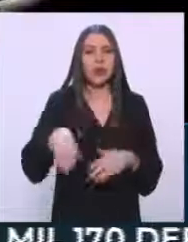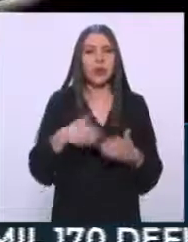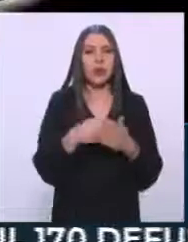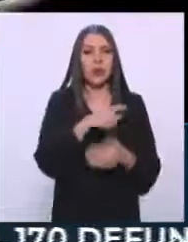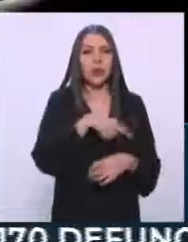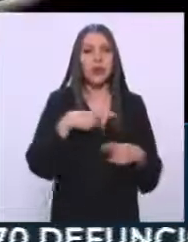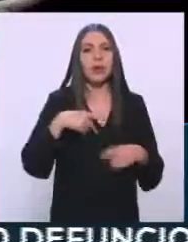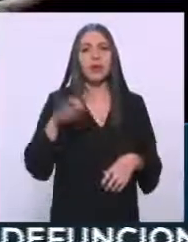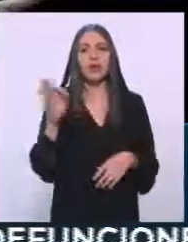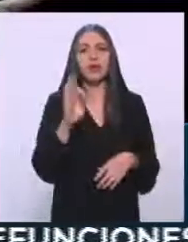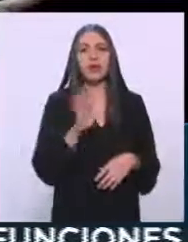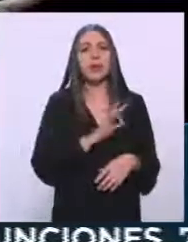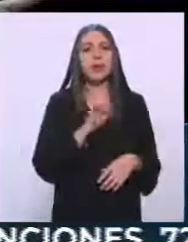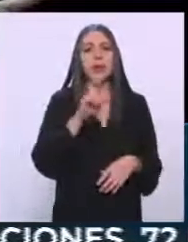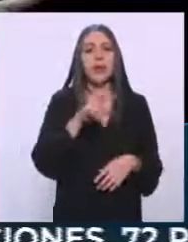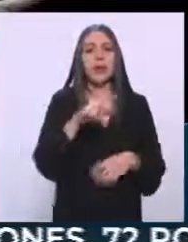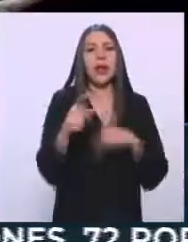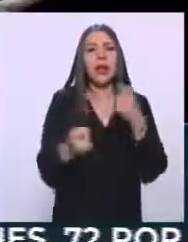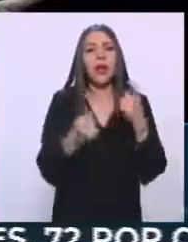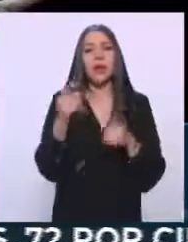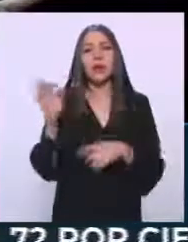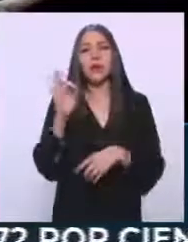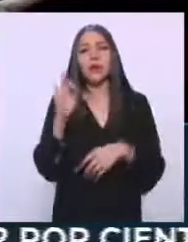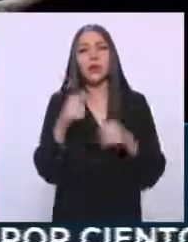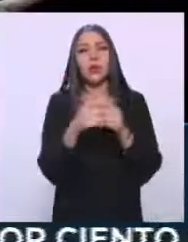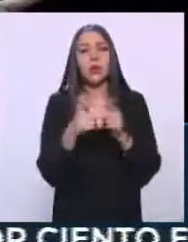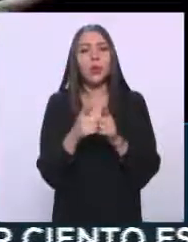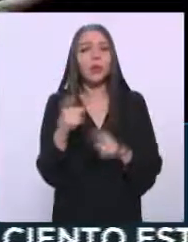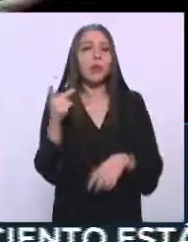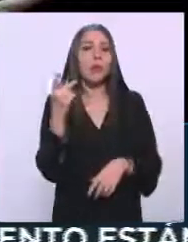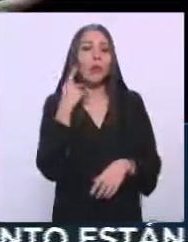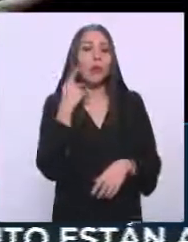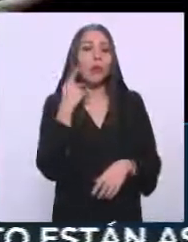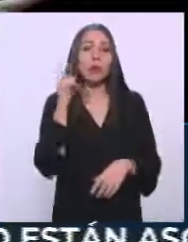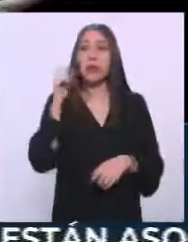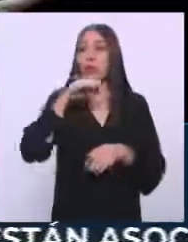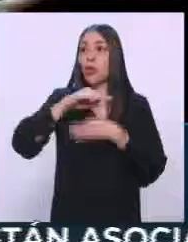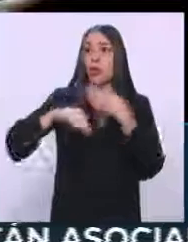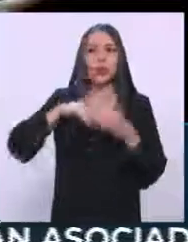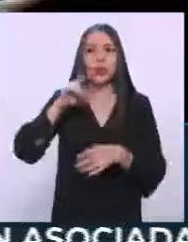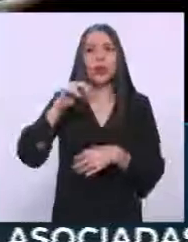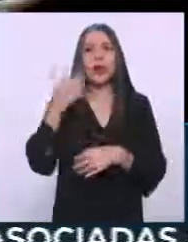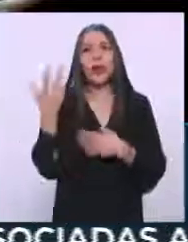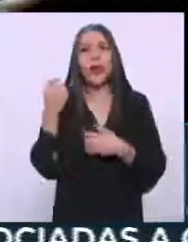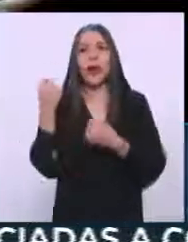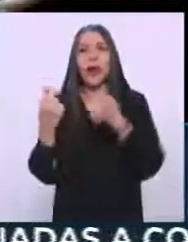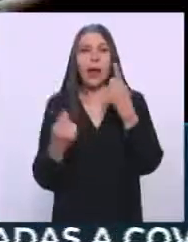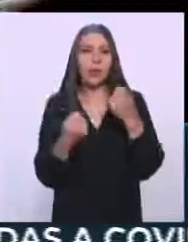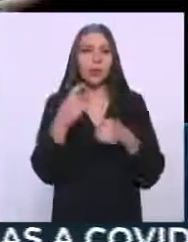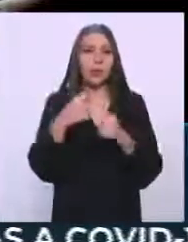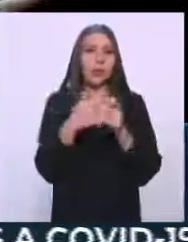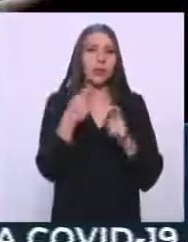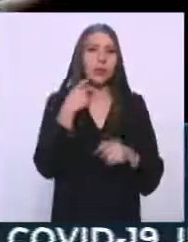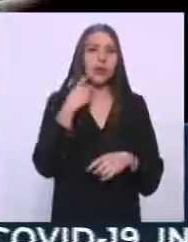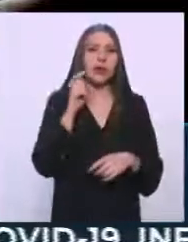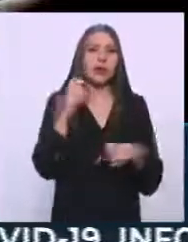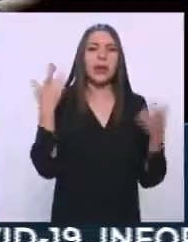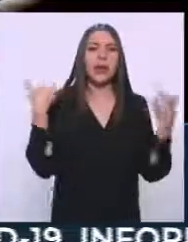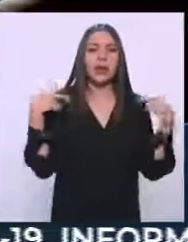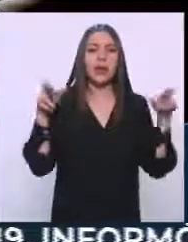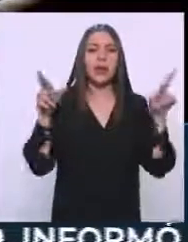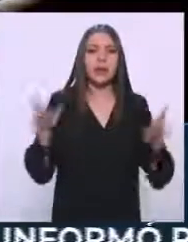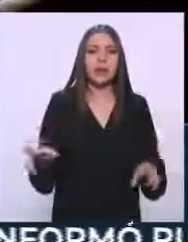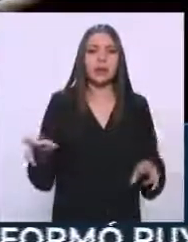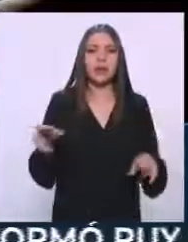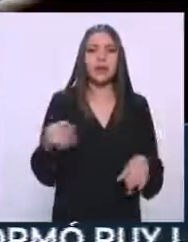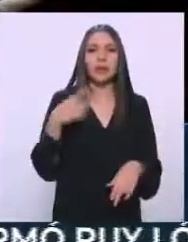la probabilidad de que determinados partidos políticos, no todos, ¿cierto?, pero determinados partidos políticos que son representantes del establishment,